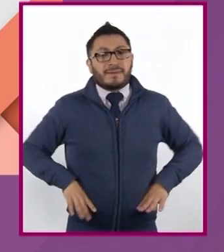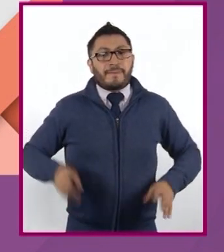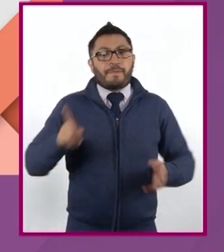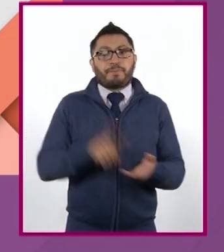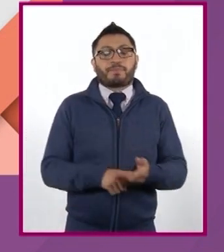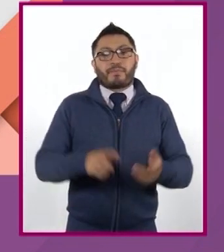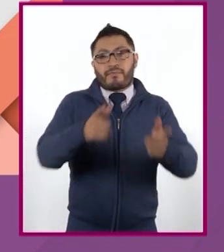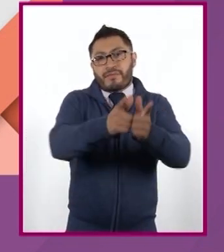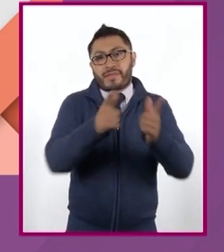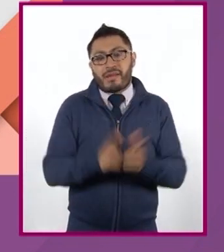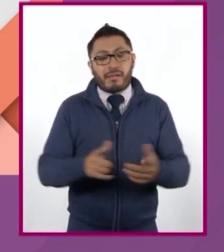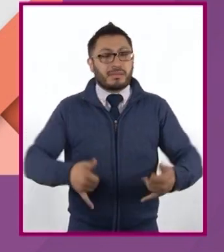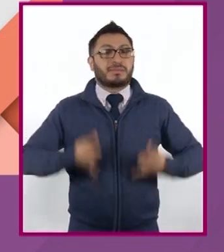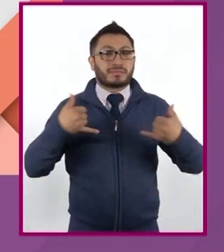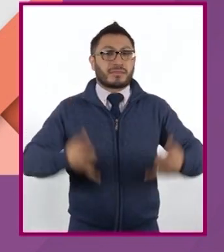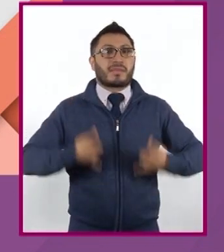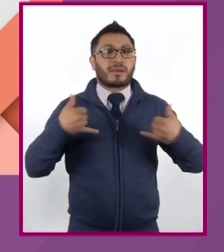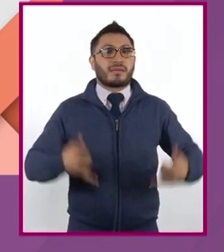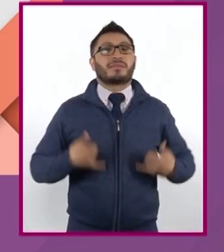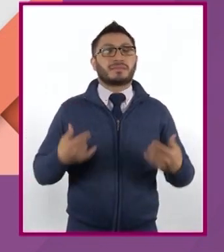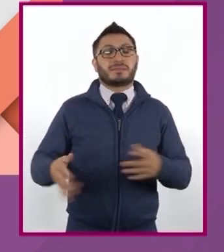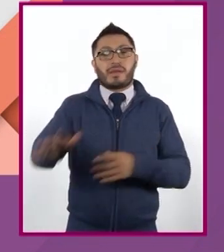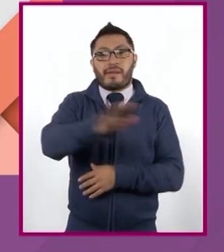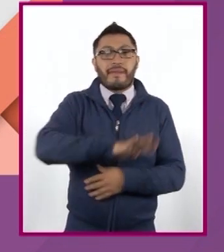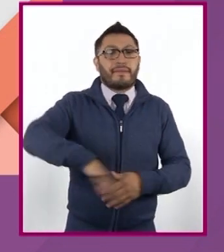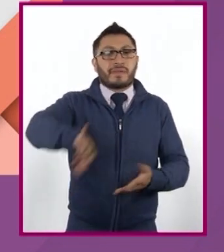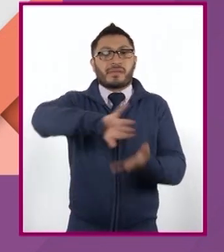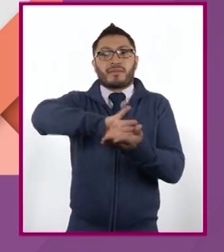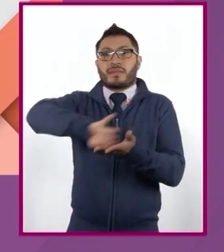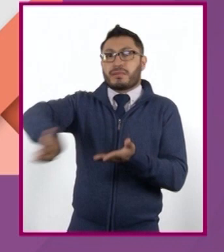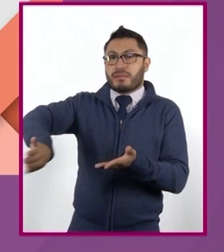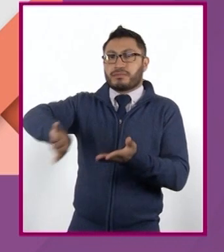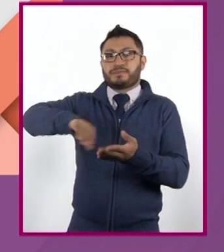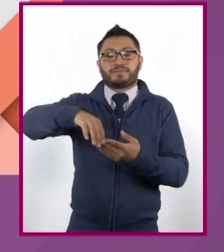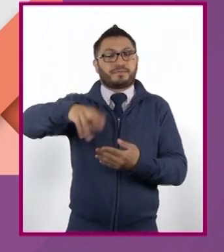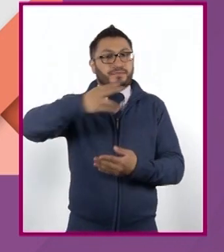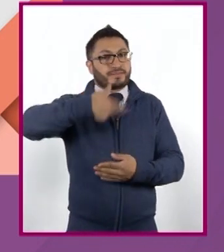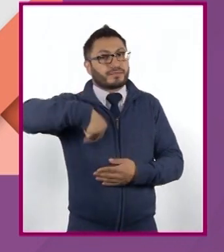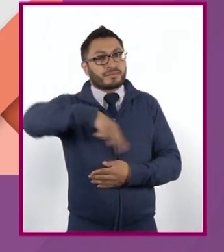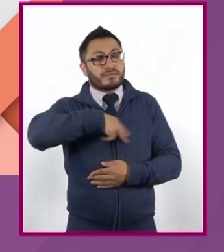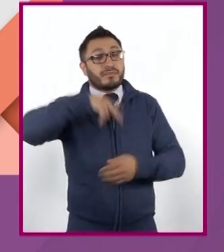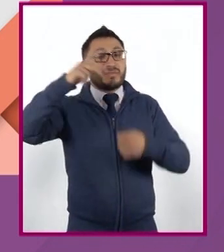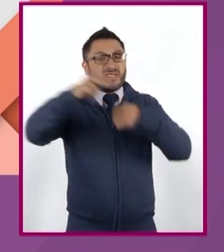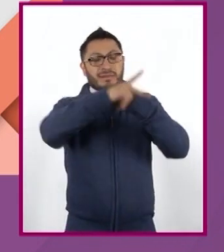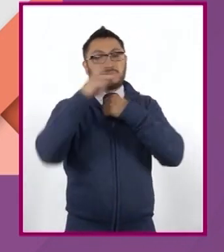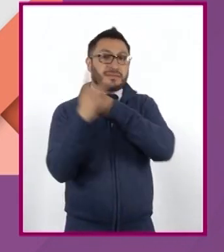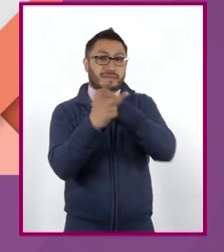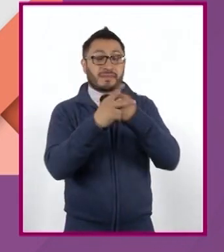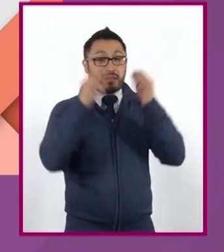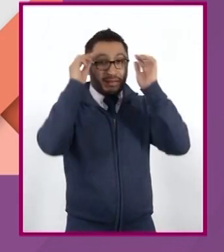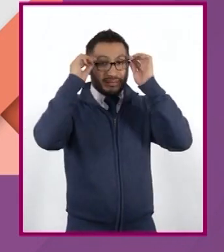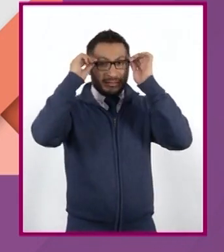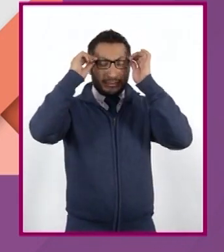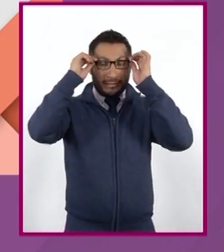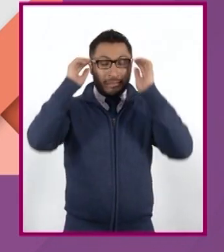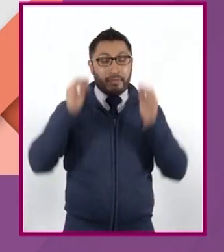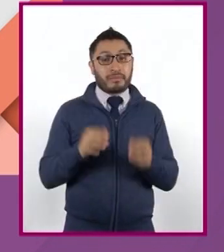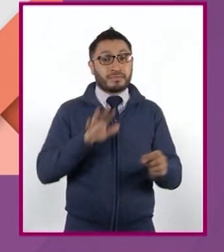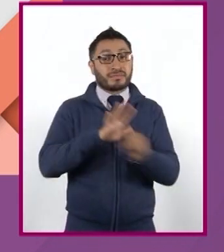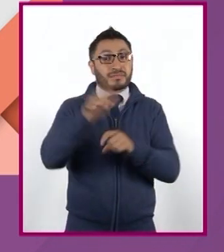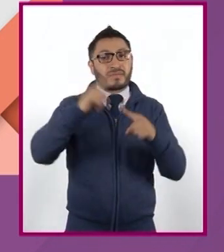los colectivos juveniles en las zonas de exclusión de nuestros países. La